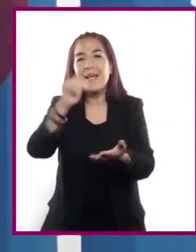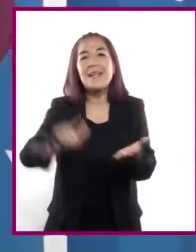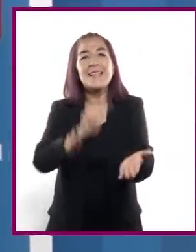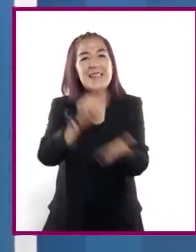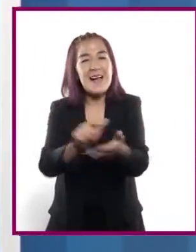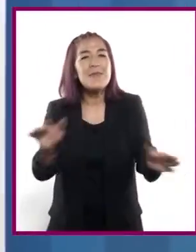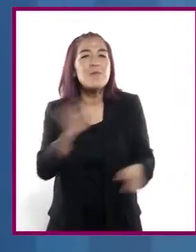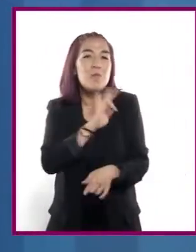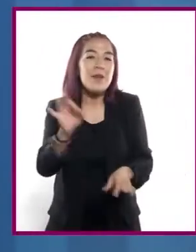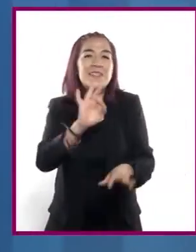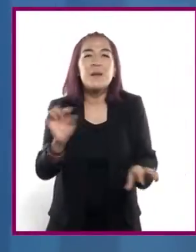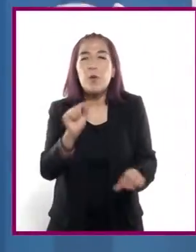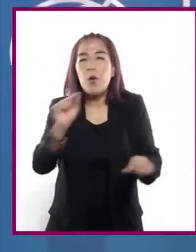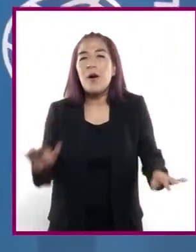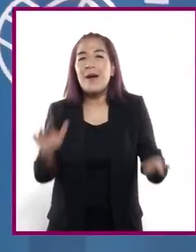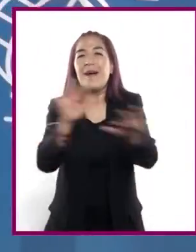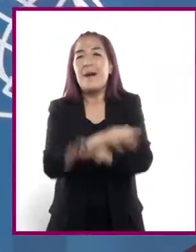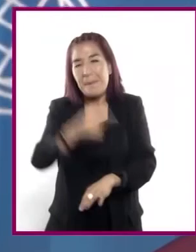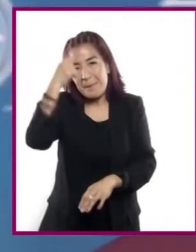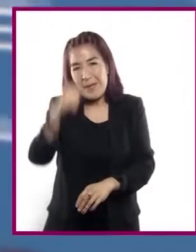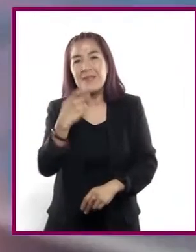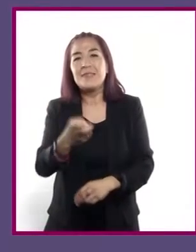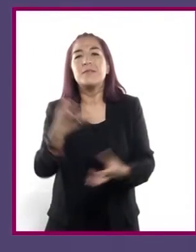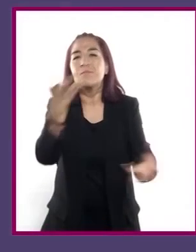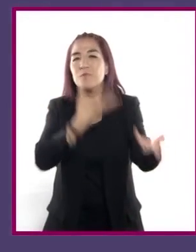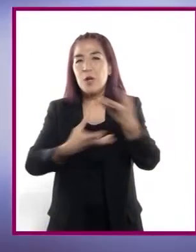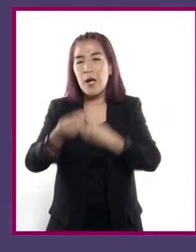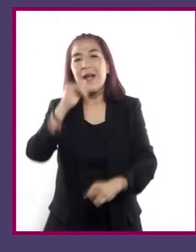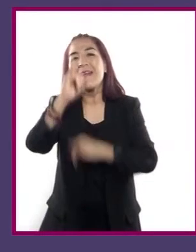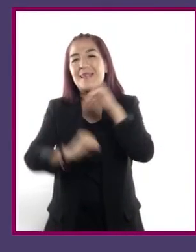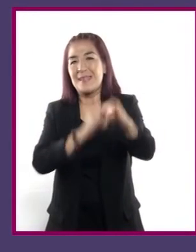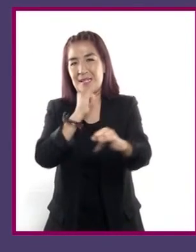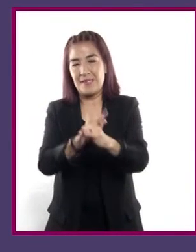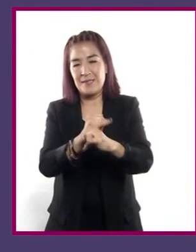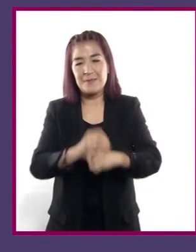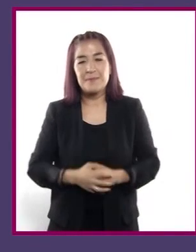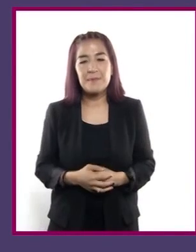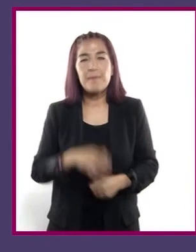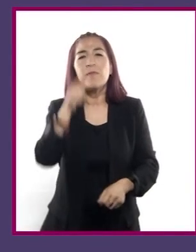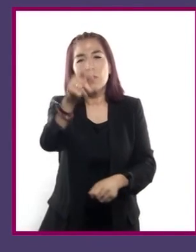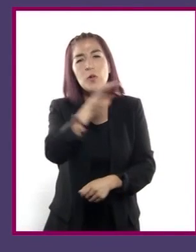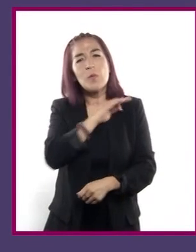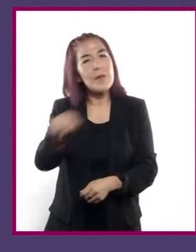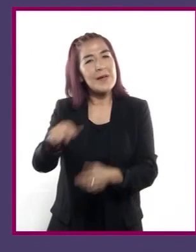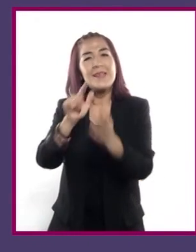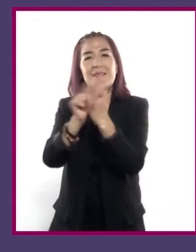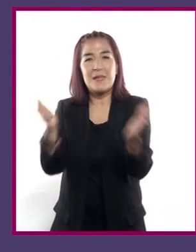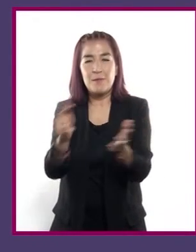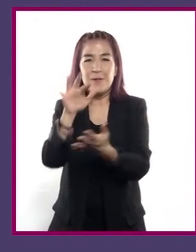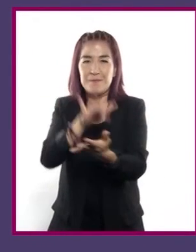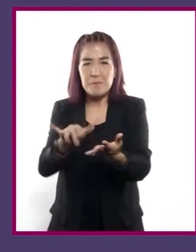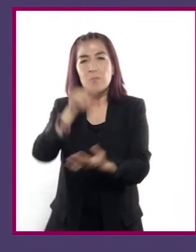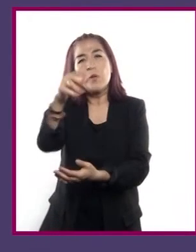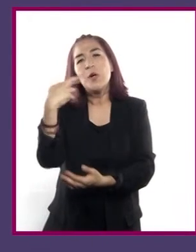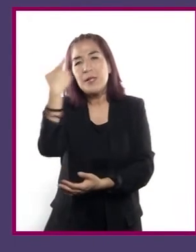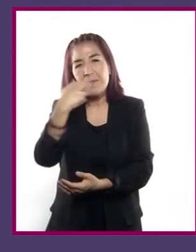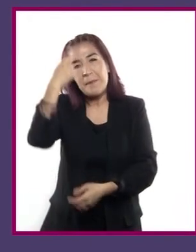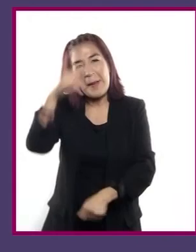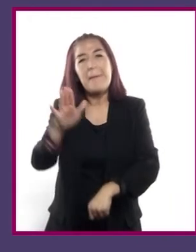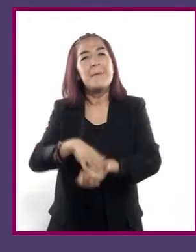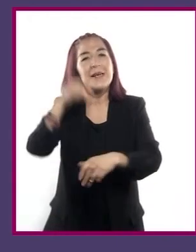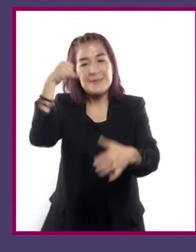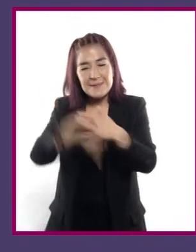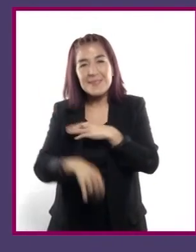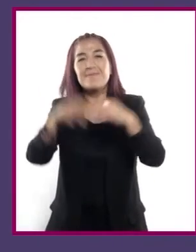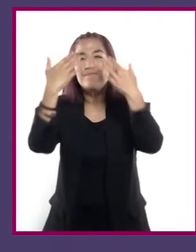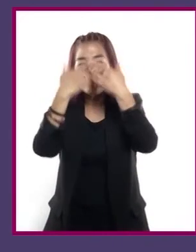y garantizar la cooperación internacional. Les invito a revisar su libro de texto para ampliar la